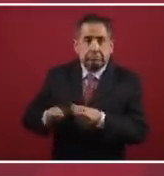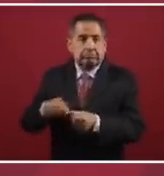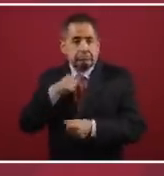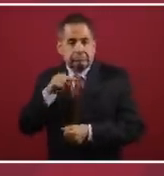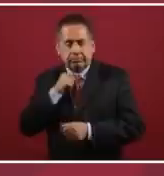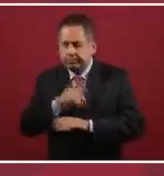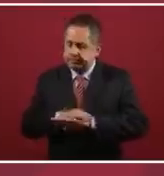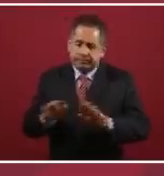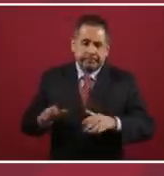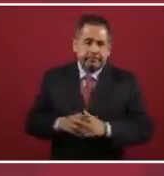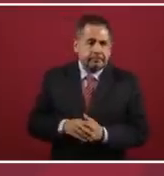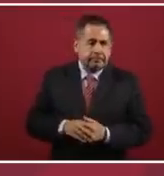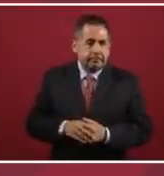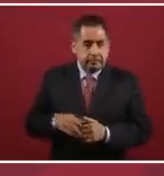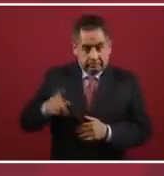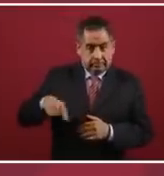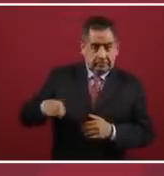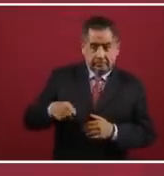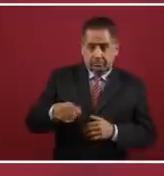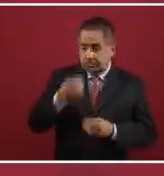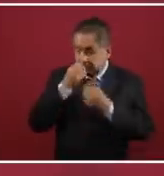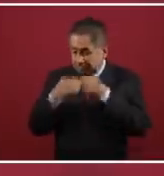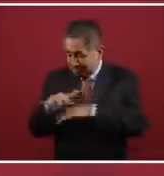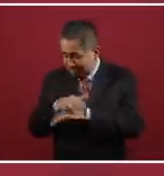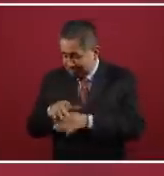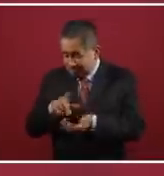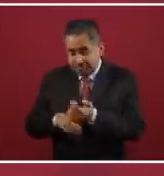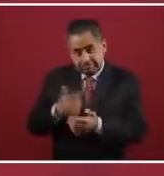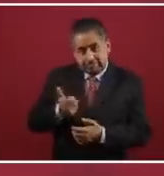porque cuesta mucho.